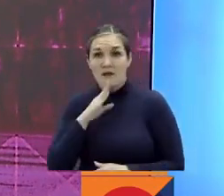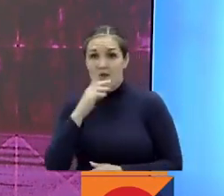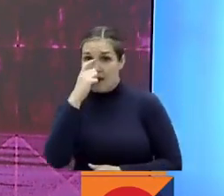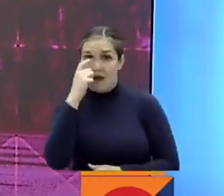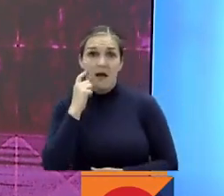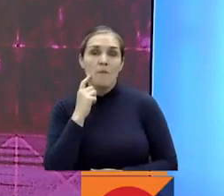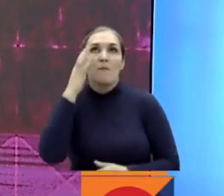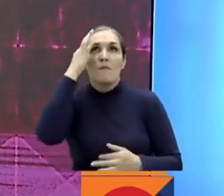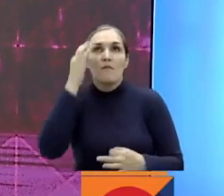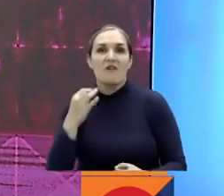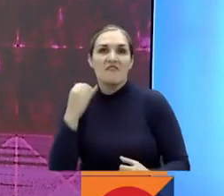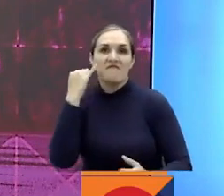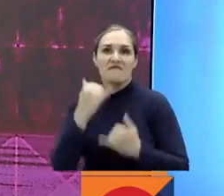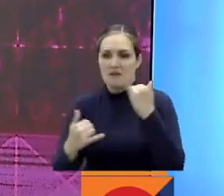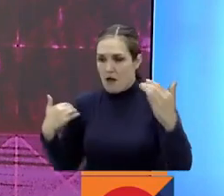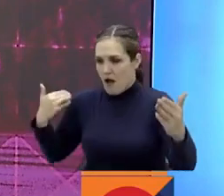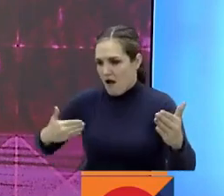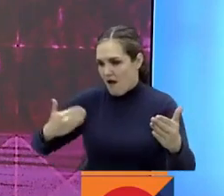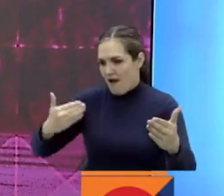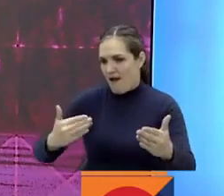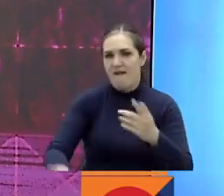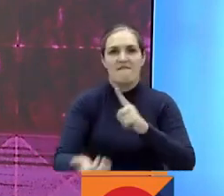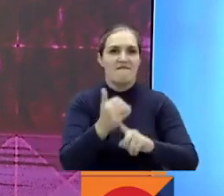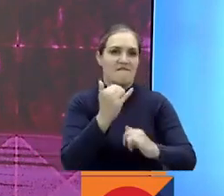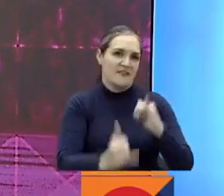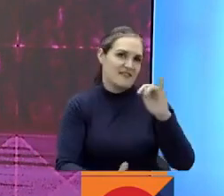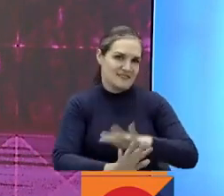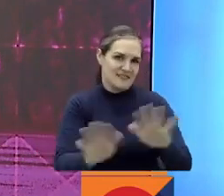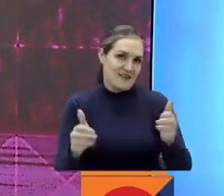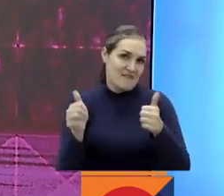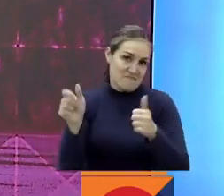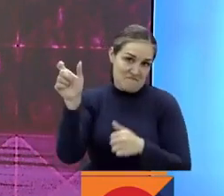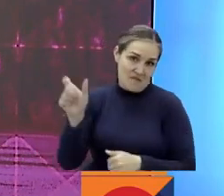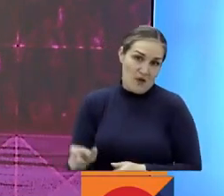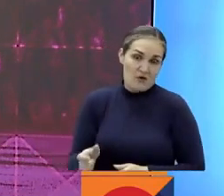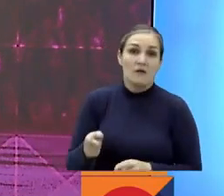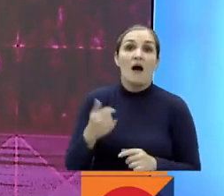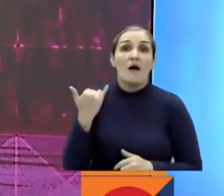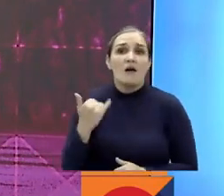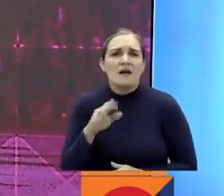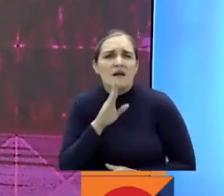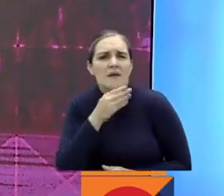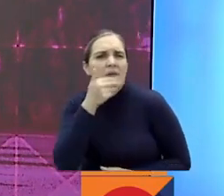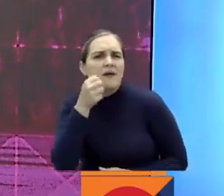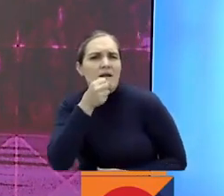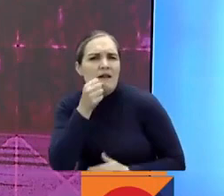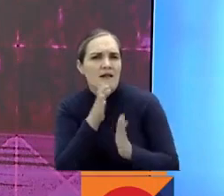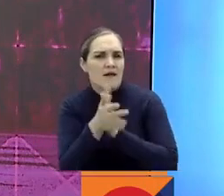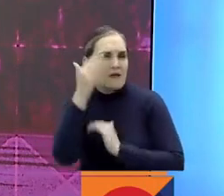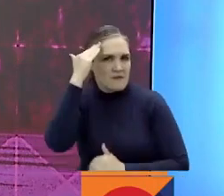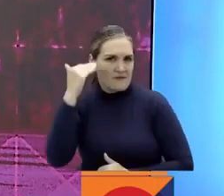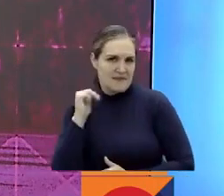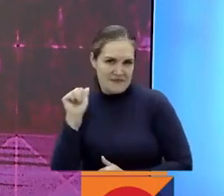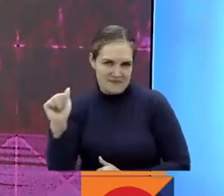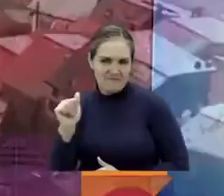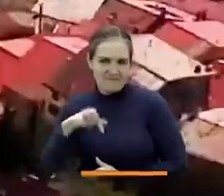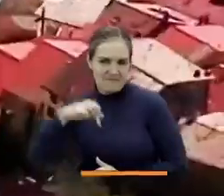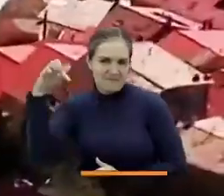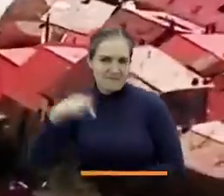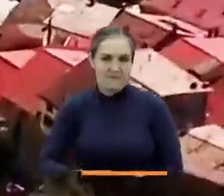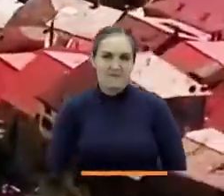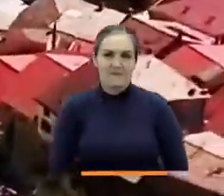fin logró terminar una carrera. Mejor, por supuesto, que nuestra Goga, Georgina Ruiz Sandoval, nos cuente todos los detalles.